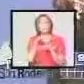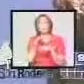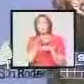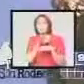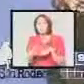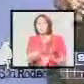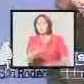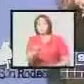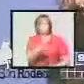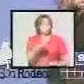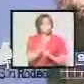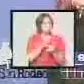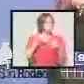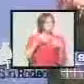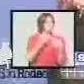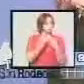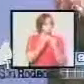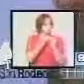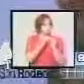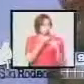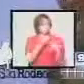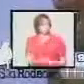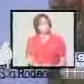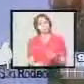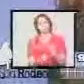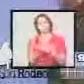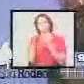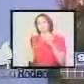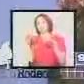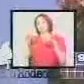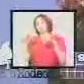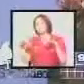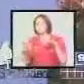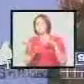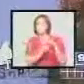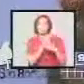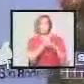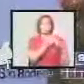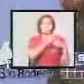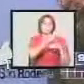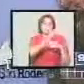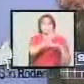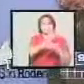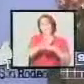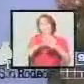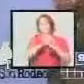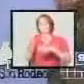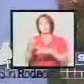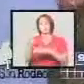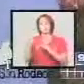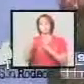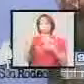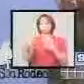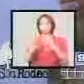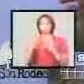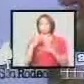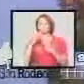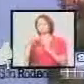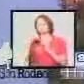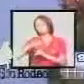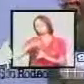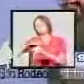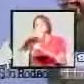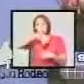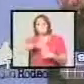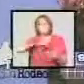las cosas que se están, que están cambiando, las nuevas sucursales, los nuevos estilos de servicio. Estamos platicando un poco, pero dentro de